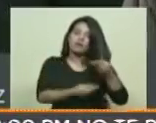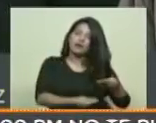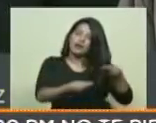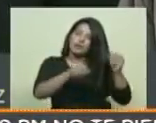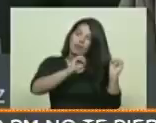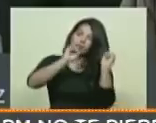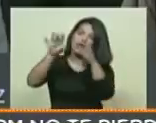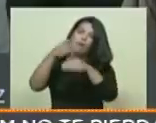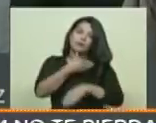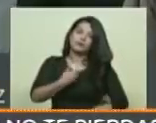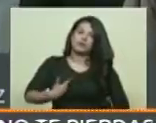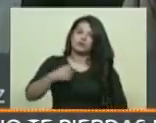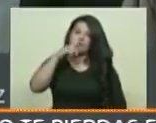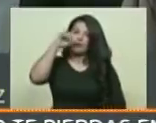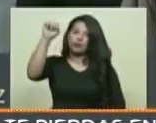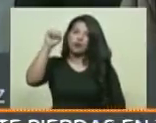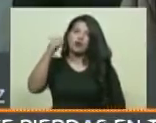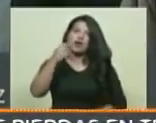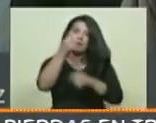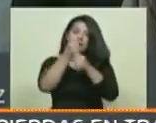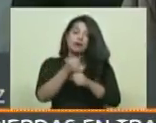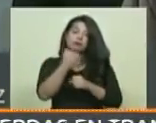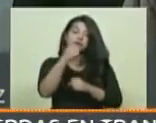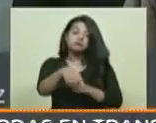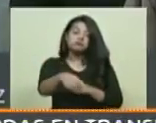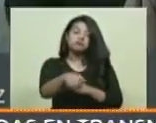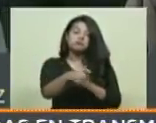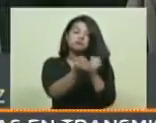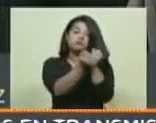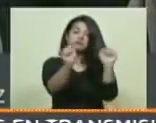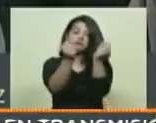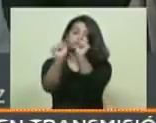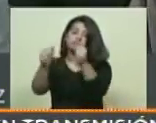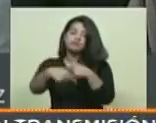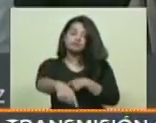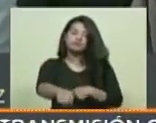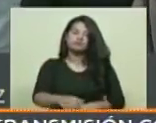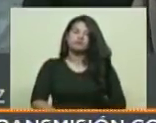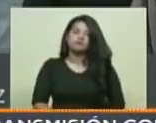presidente de la República, y nosotros esperamos que en las próximas horas esto se haga efectivo.